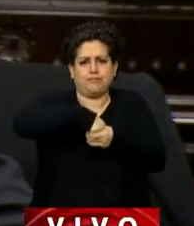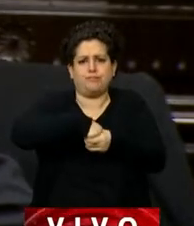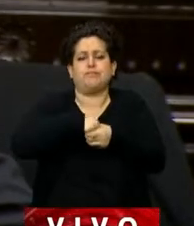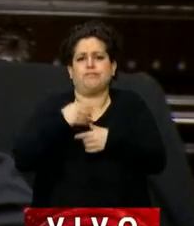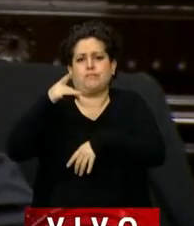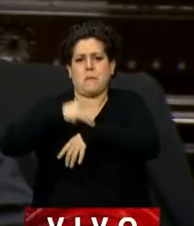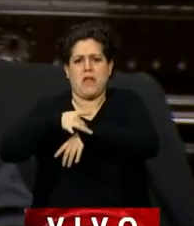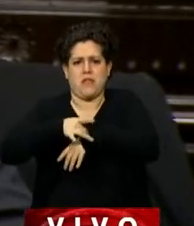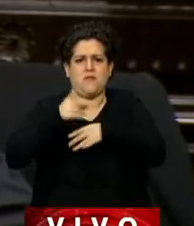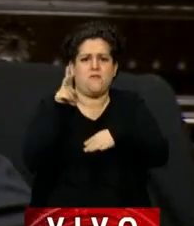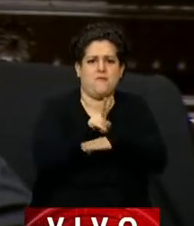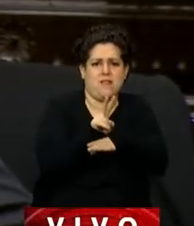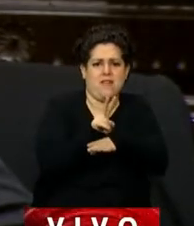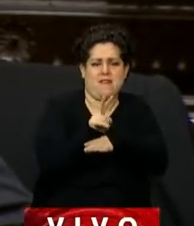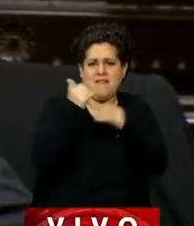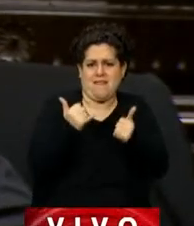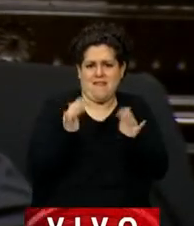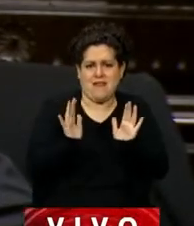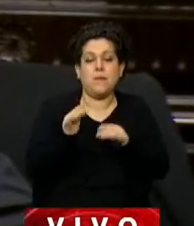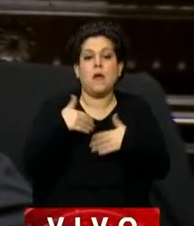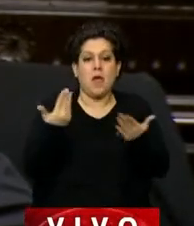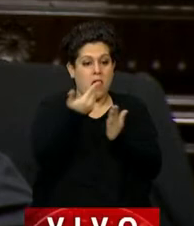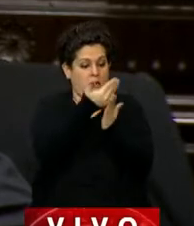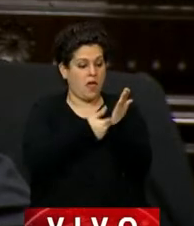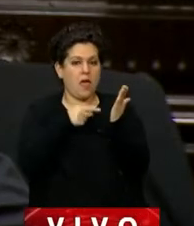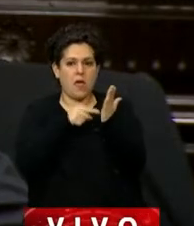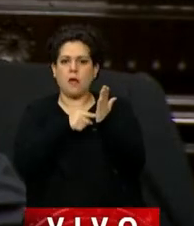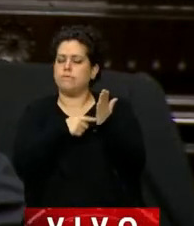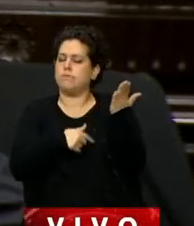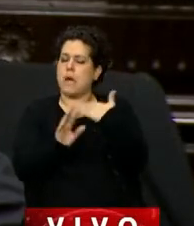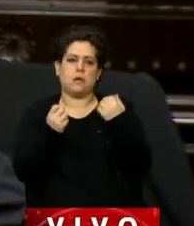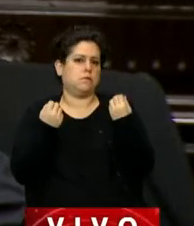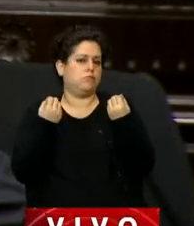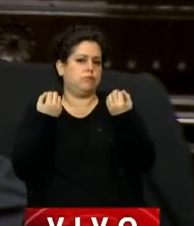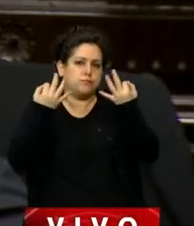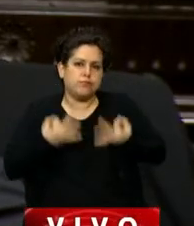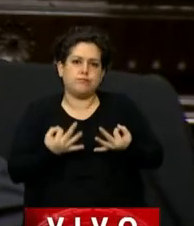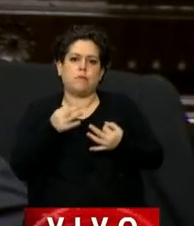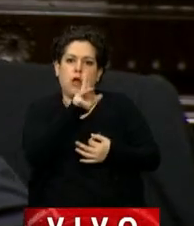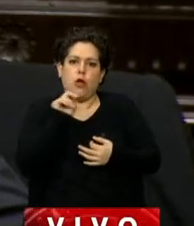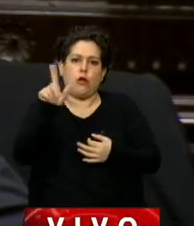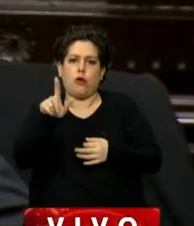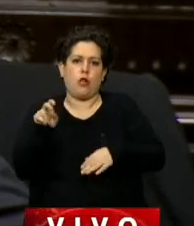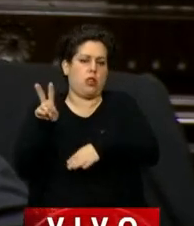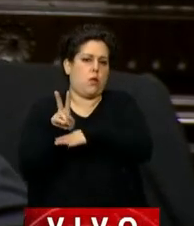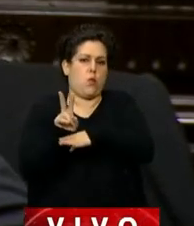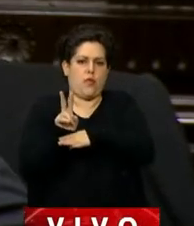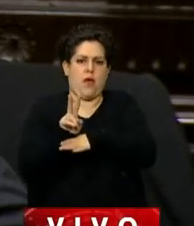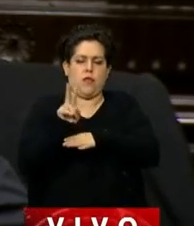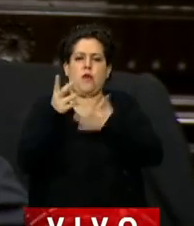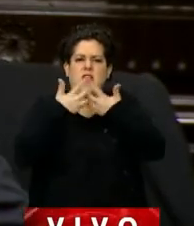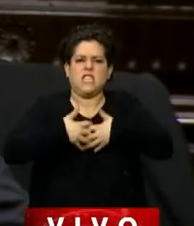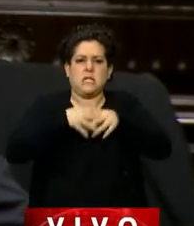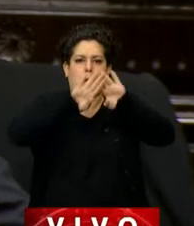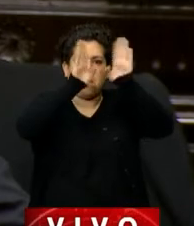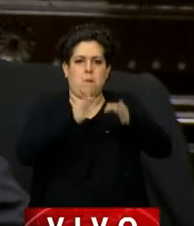proyecto apunta y fortalece el paradigma del rol de cuidado de un sistema